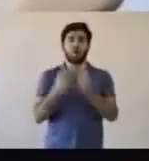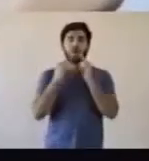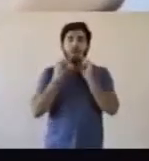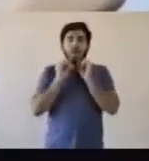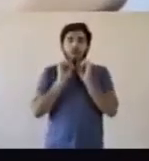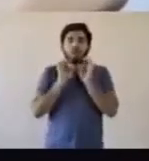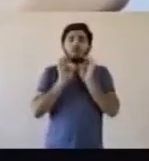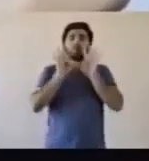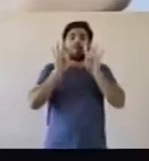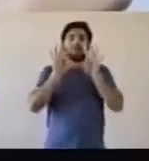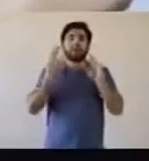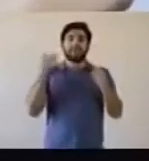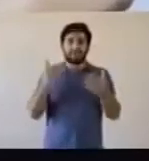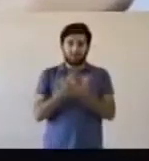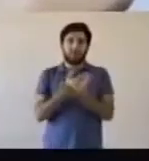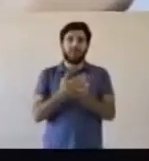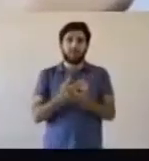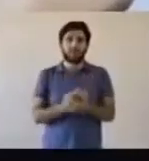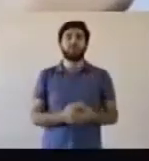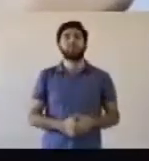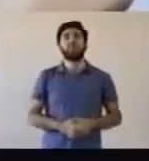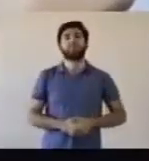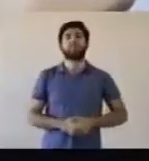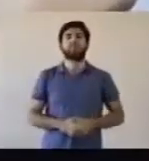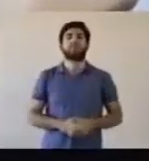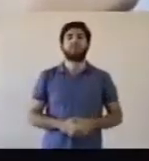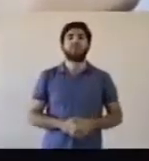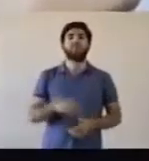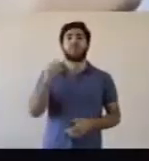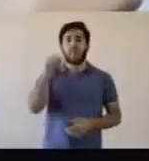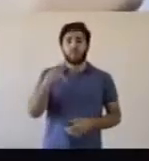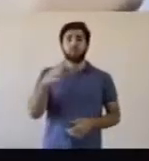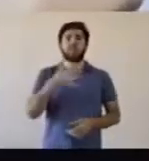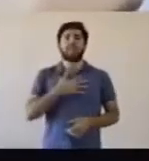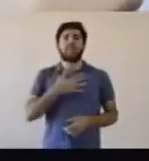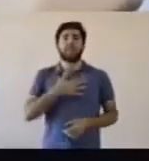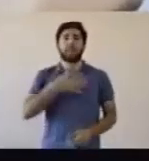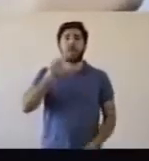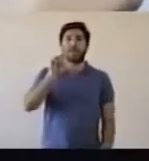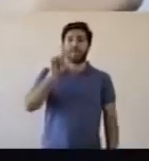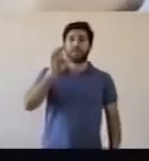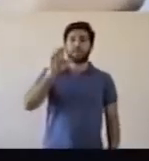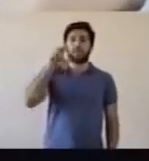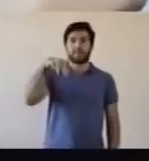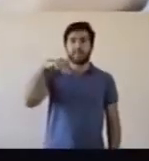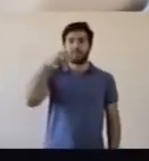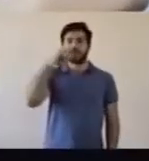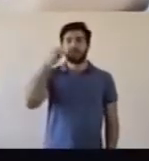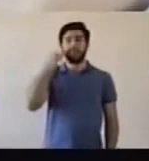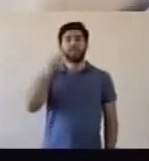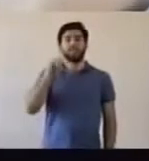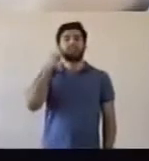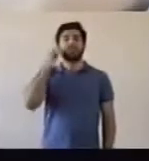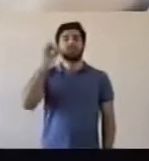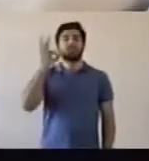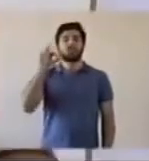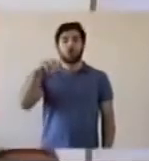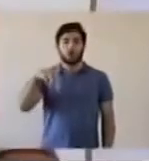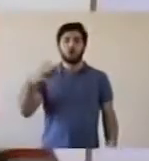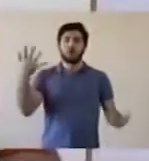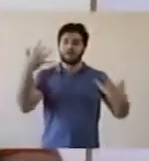los dientes secundarios. Este proceso de transición se le conoce como dentición mixta y sucede entre los 6 y 12